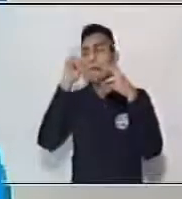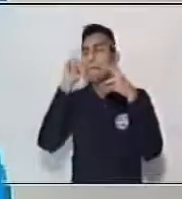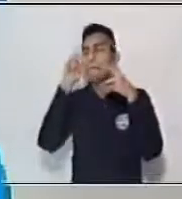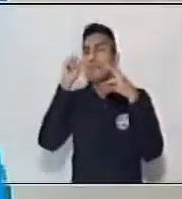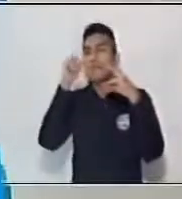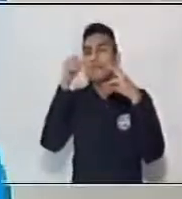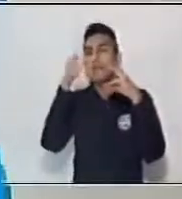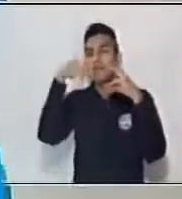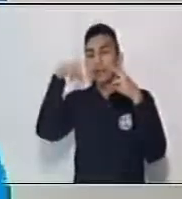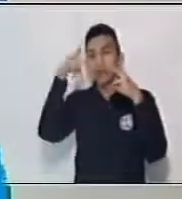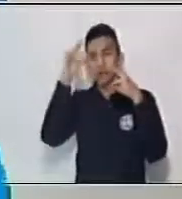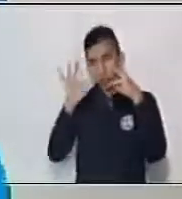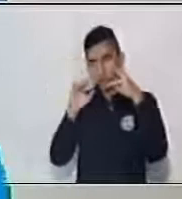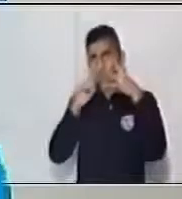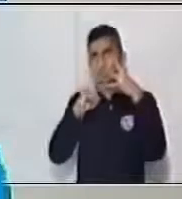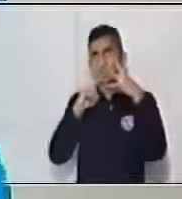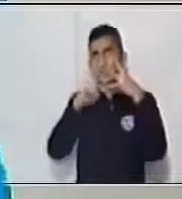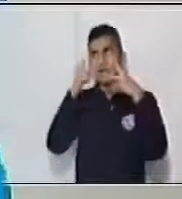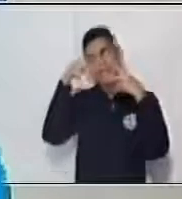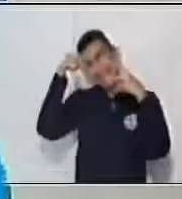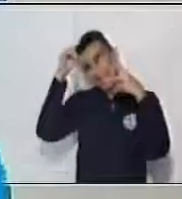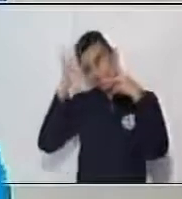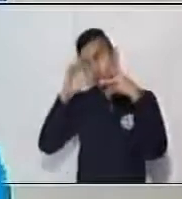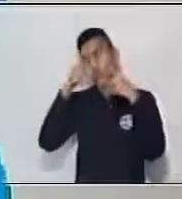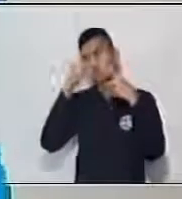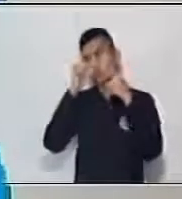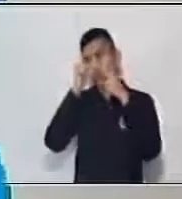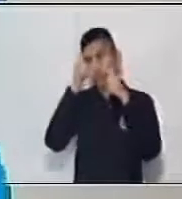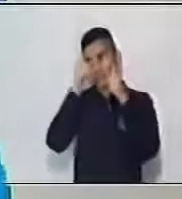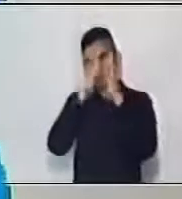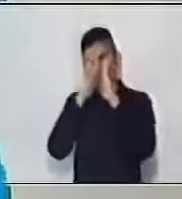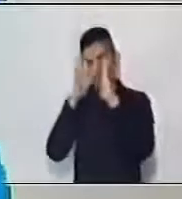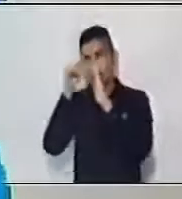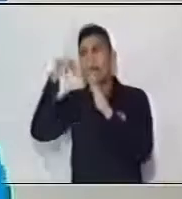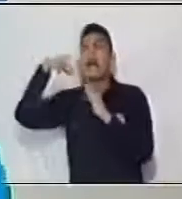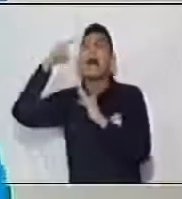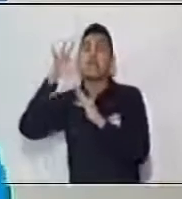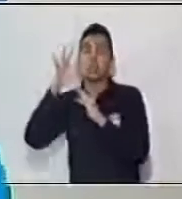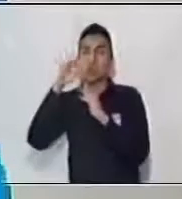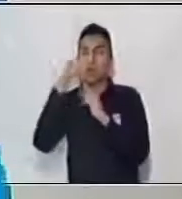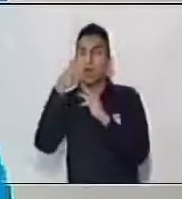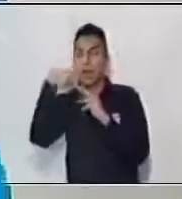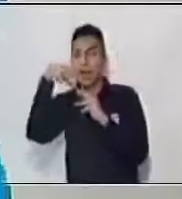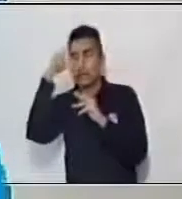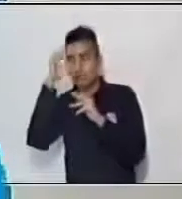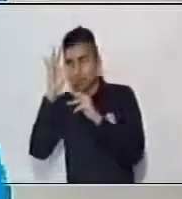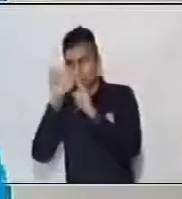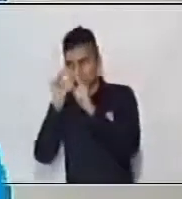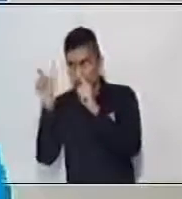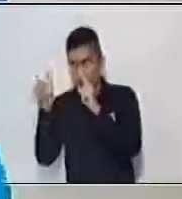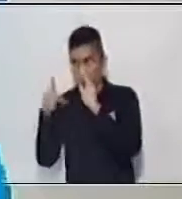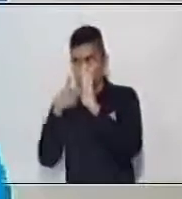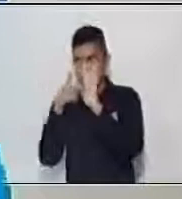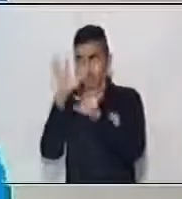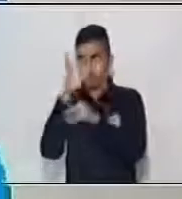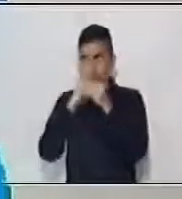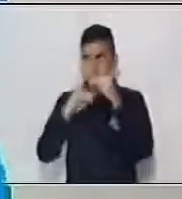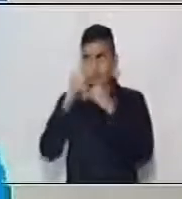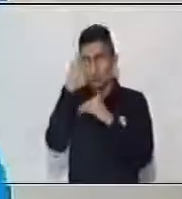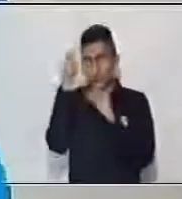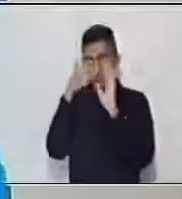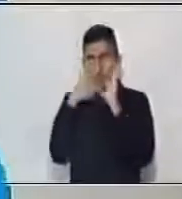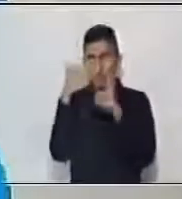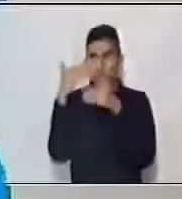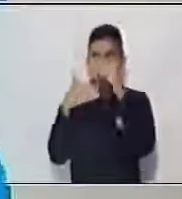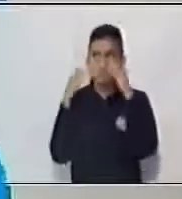este caso sería ando. ¿Sí? ¿Estamos bien ahí? Es igual, lo vas conjugando y luego lo vas trabajando